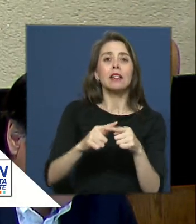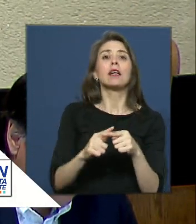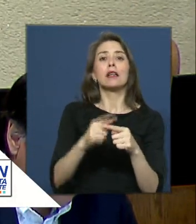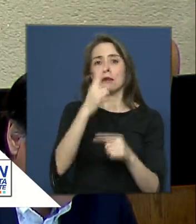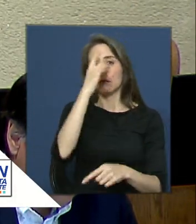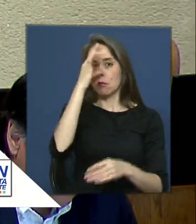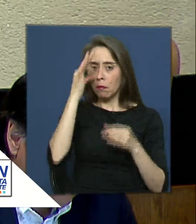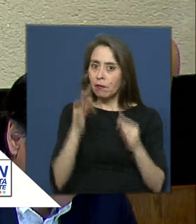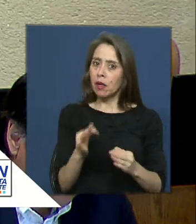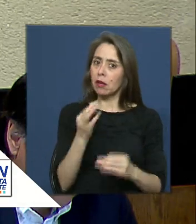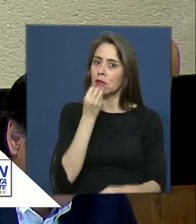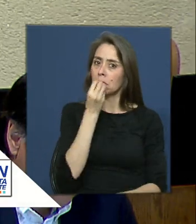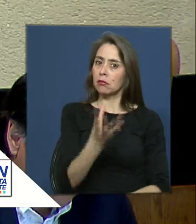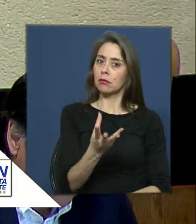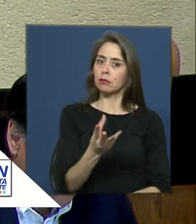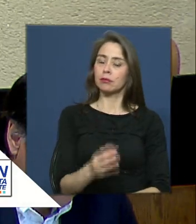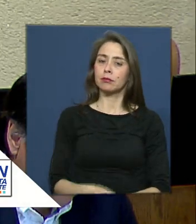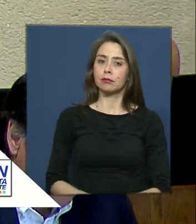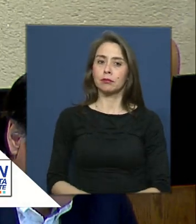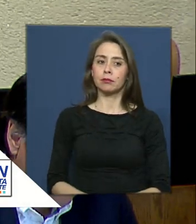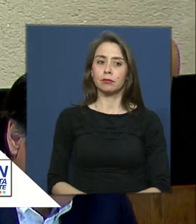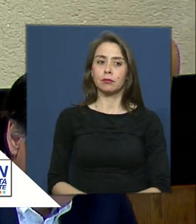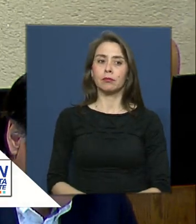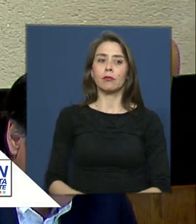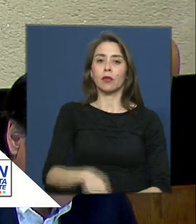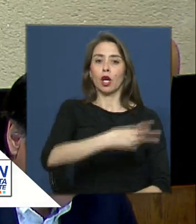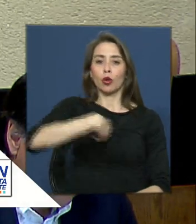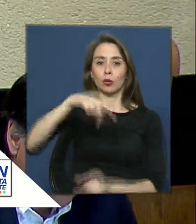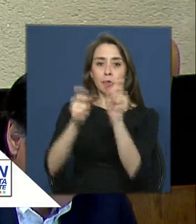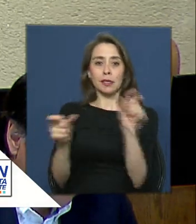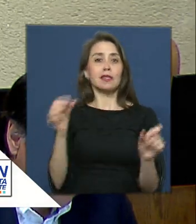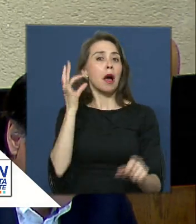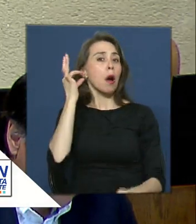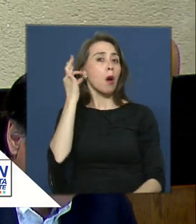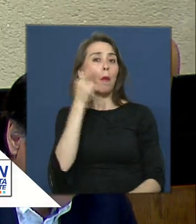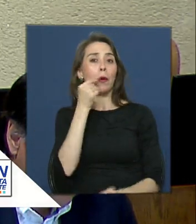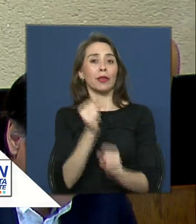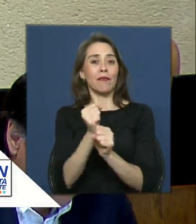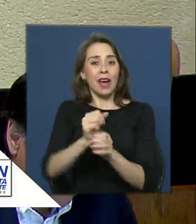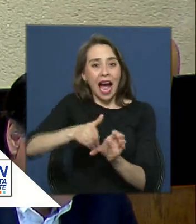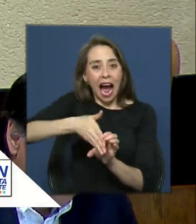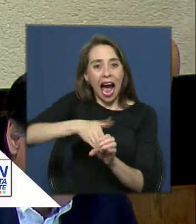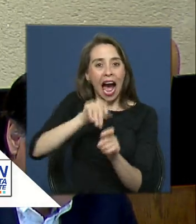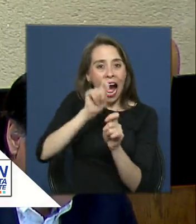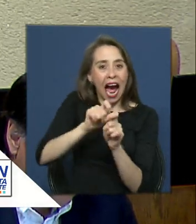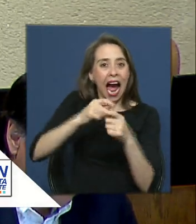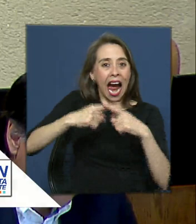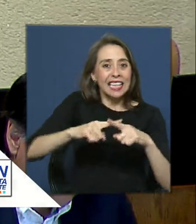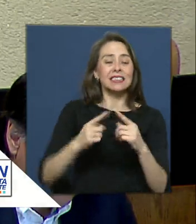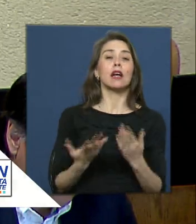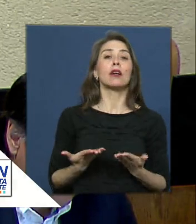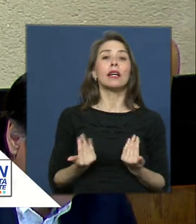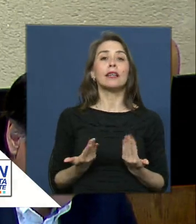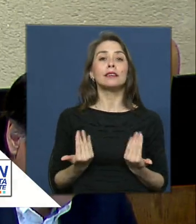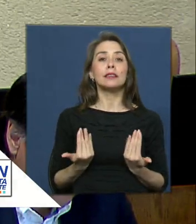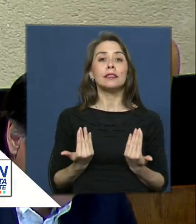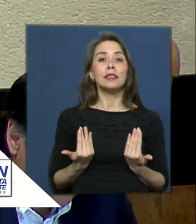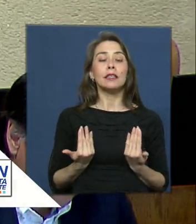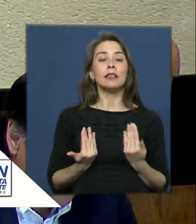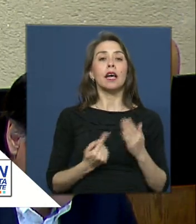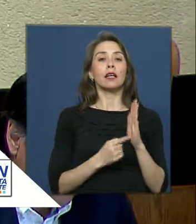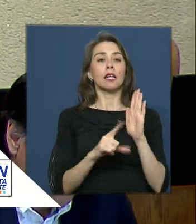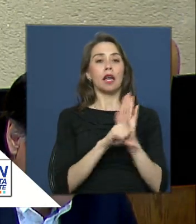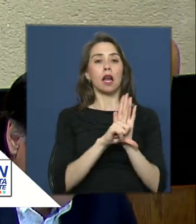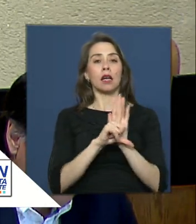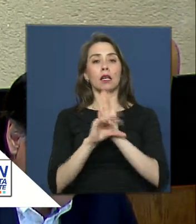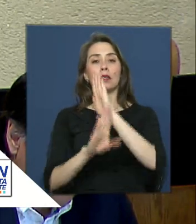serio. Nuestros artesanos, nuestras artesanas, necesitan y requieren de la protección y